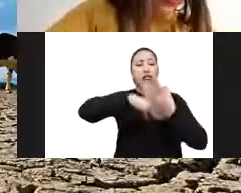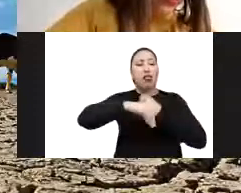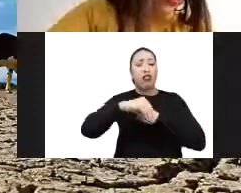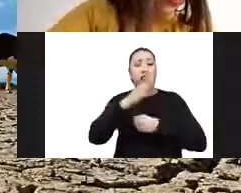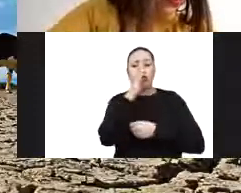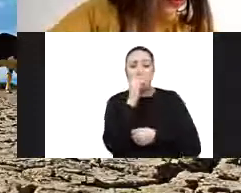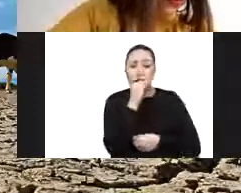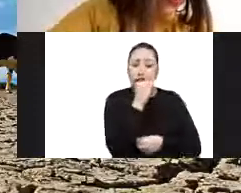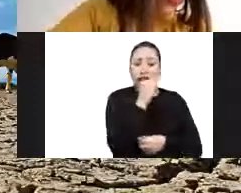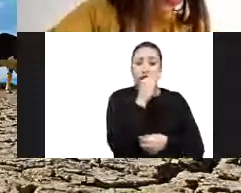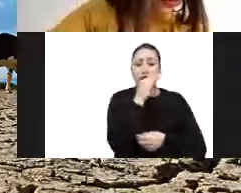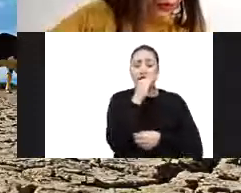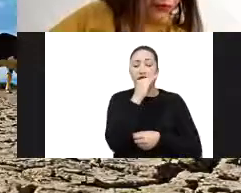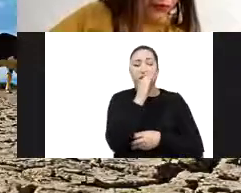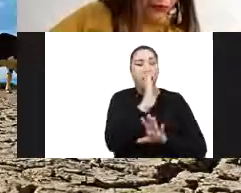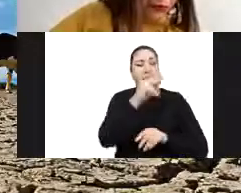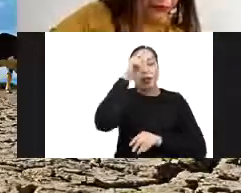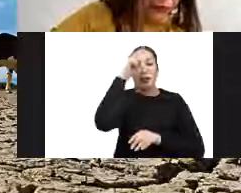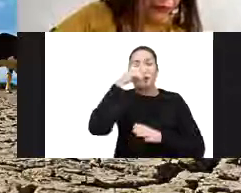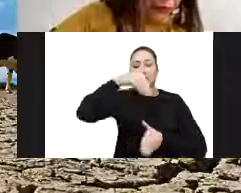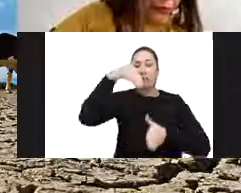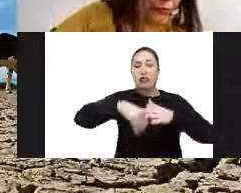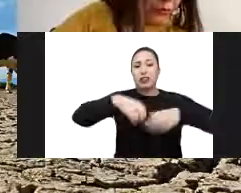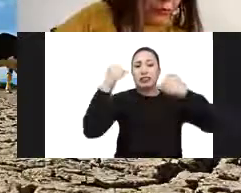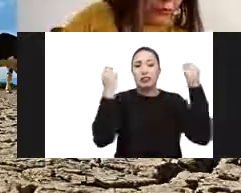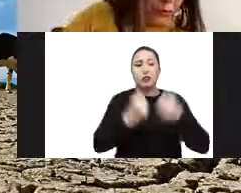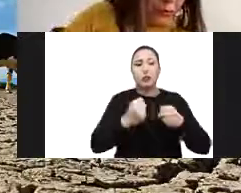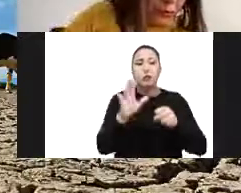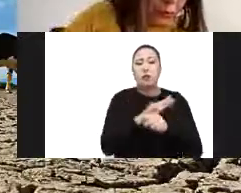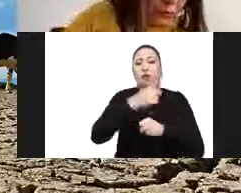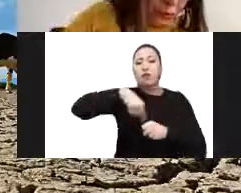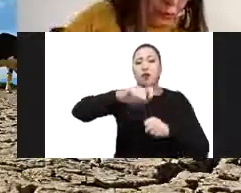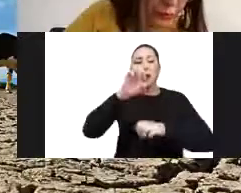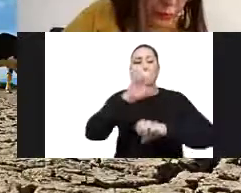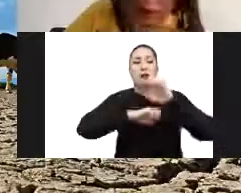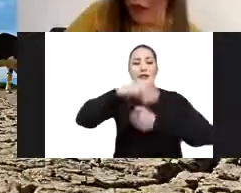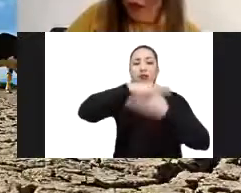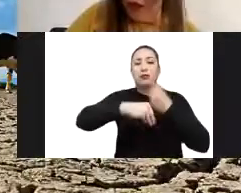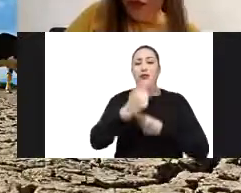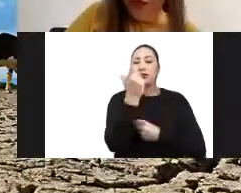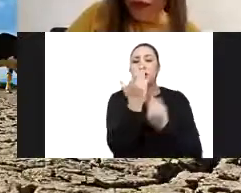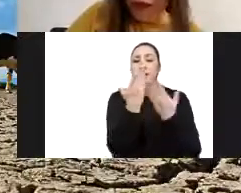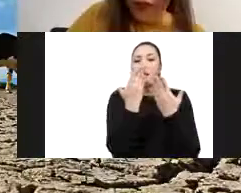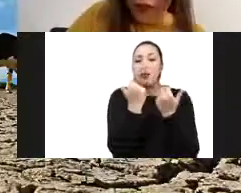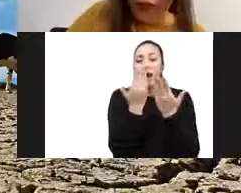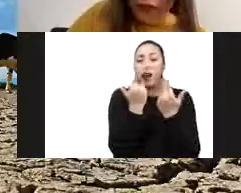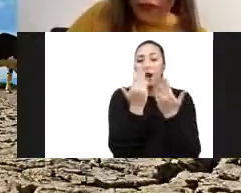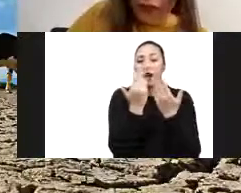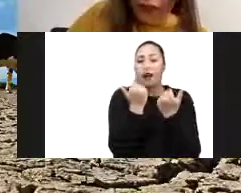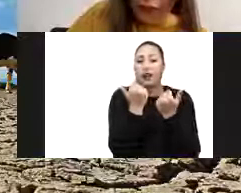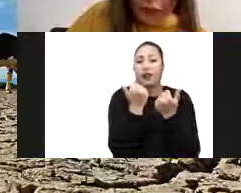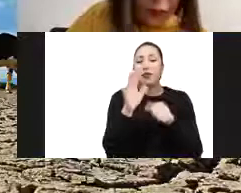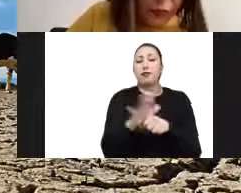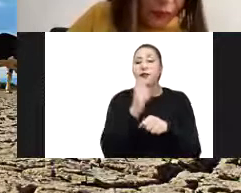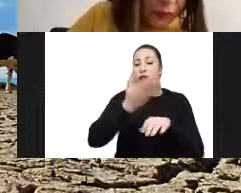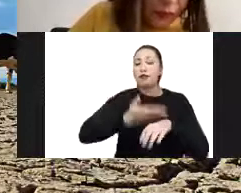no se incorpora el cambio climático como un riesgo súper importante para